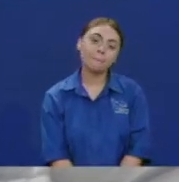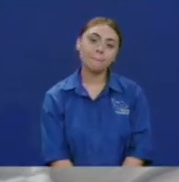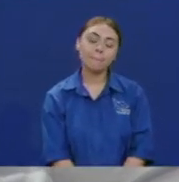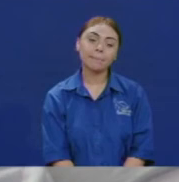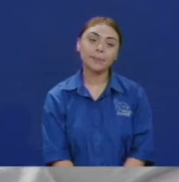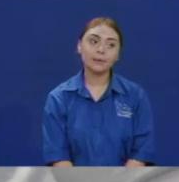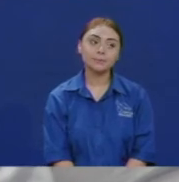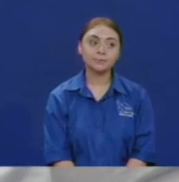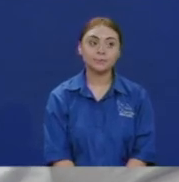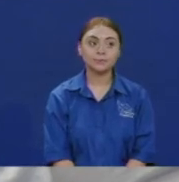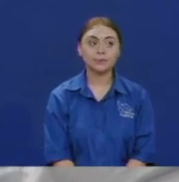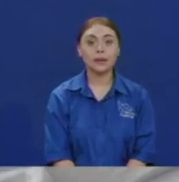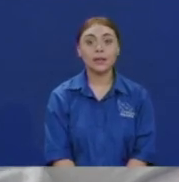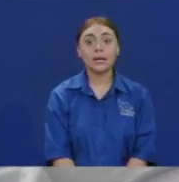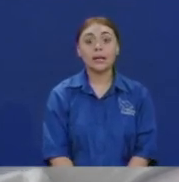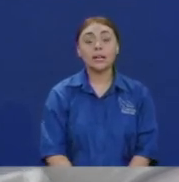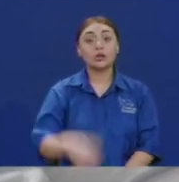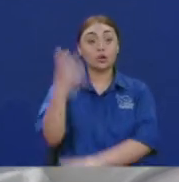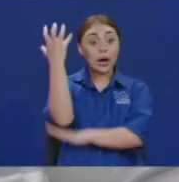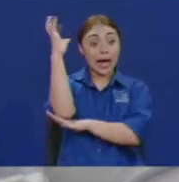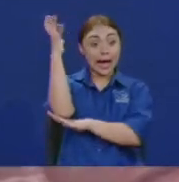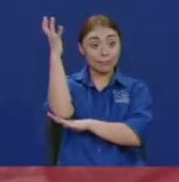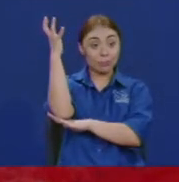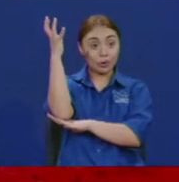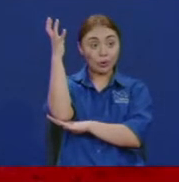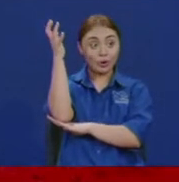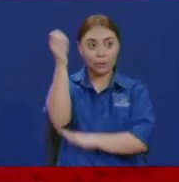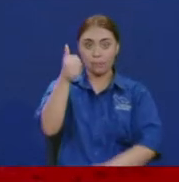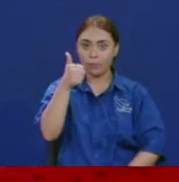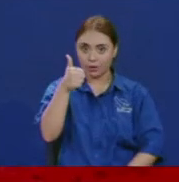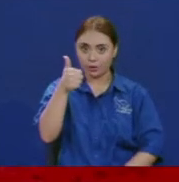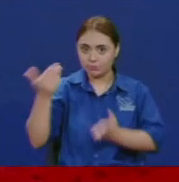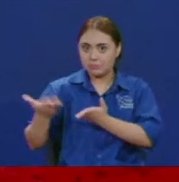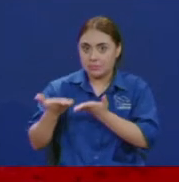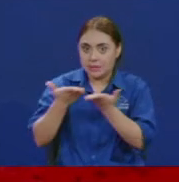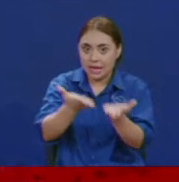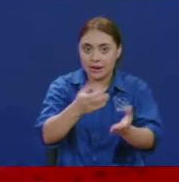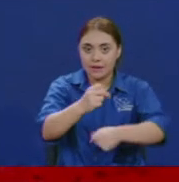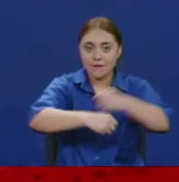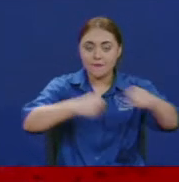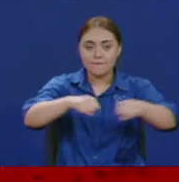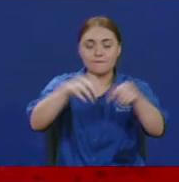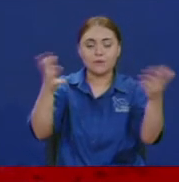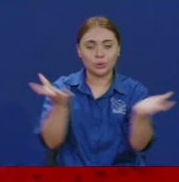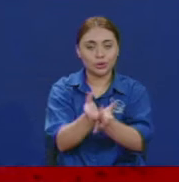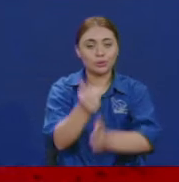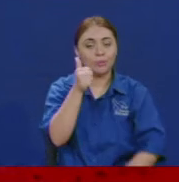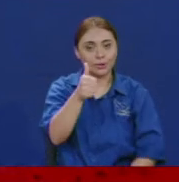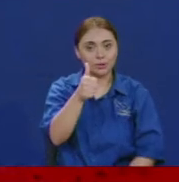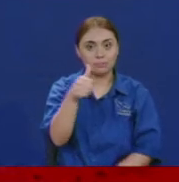Así todo árbol bueno da frutos buenos, pero el árbol malo